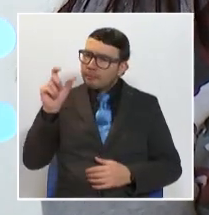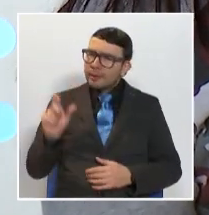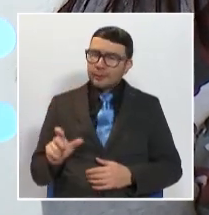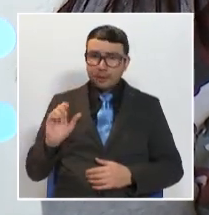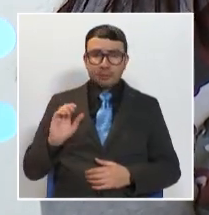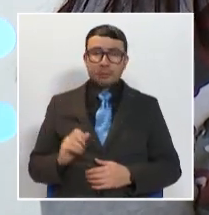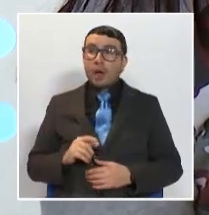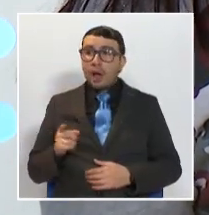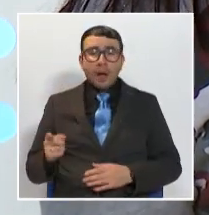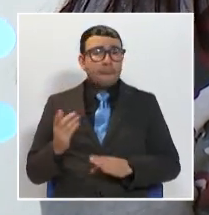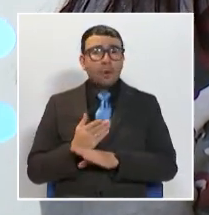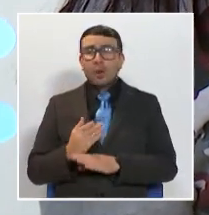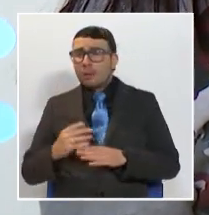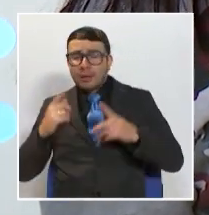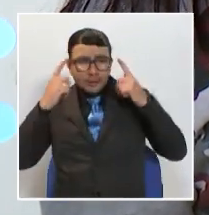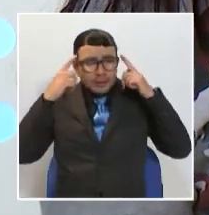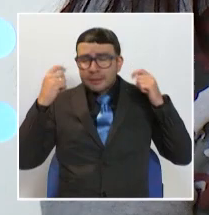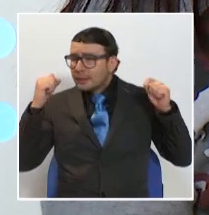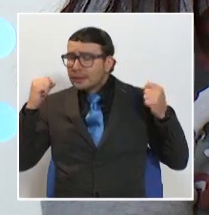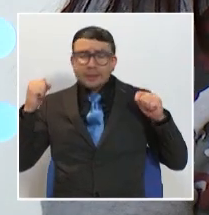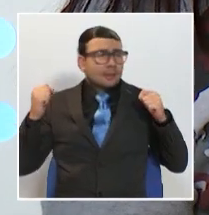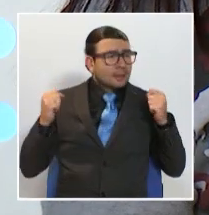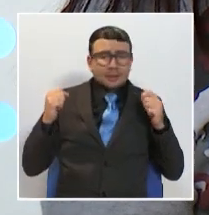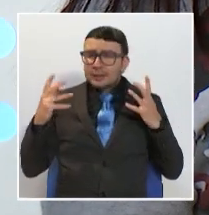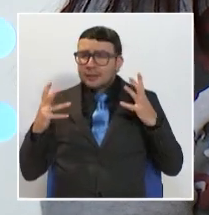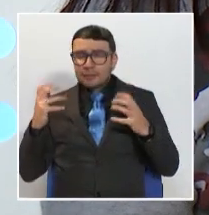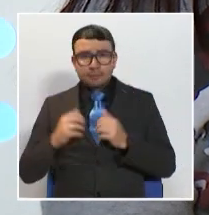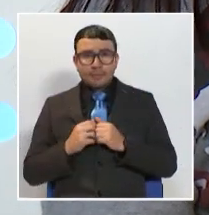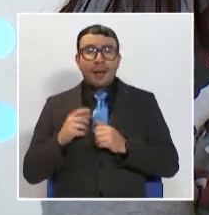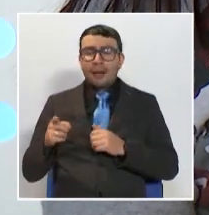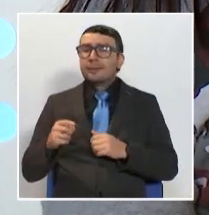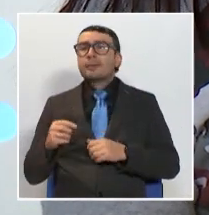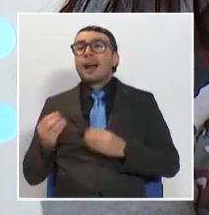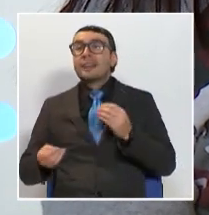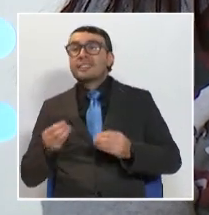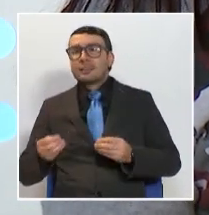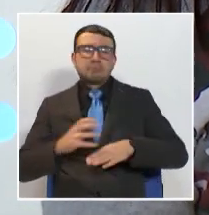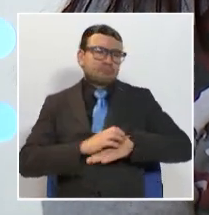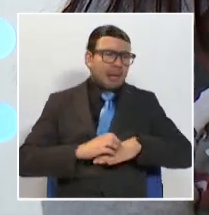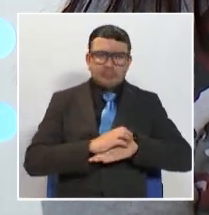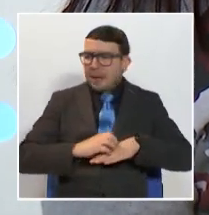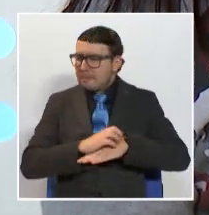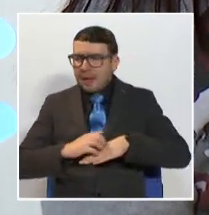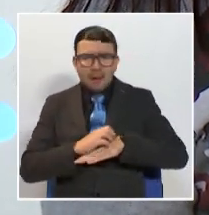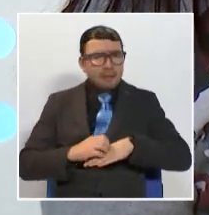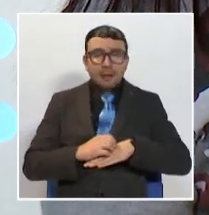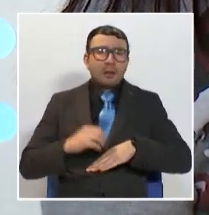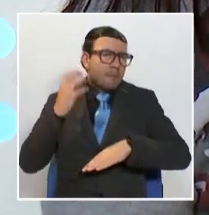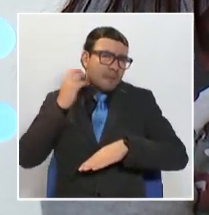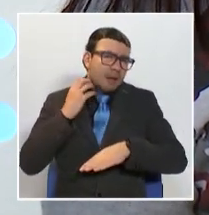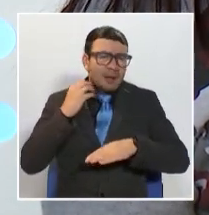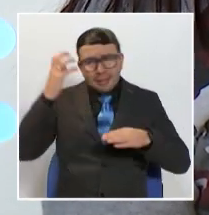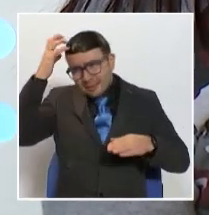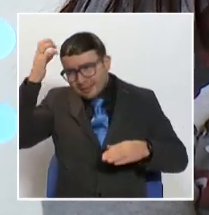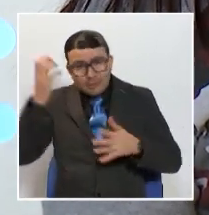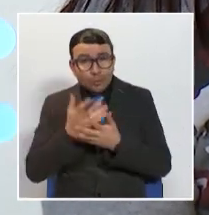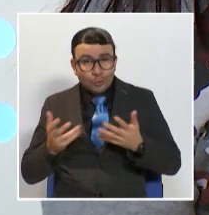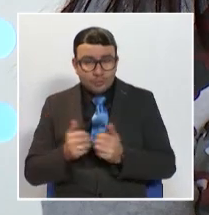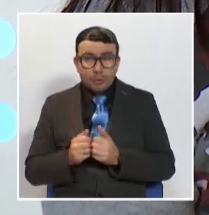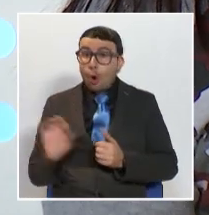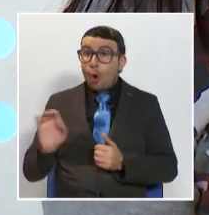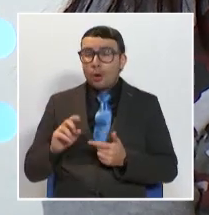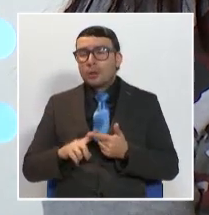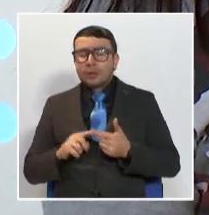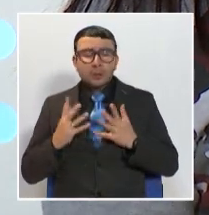tienen problemas de ansiedad, presentan prurito o picazón en la piel, o con otros problemas también, estrés, pérdida